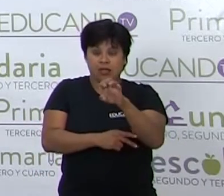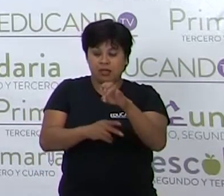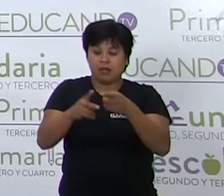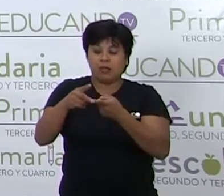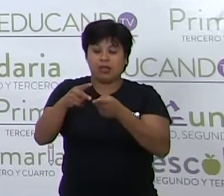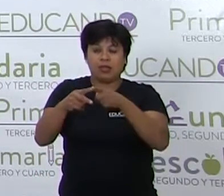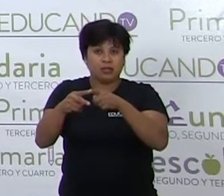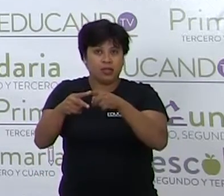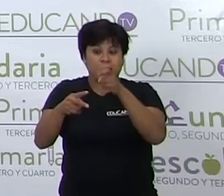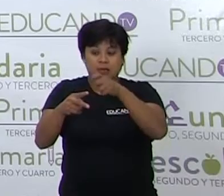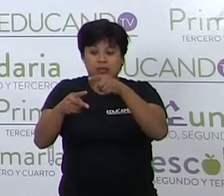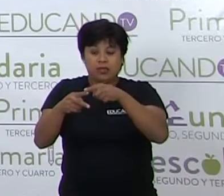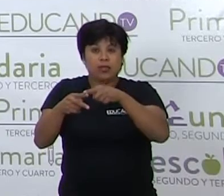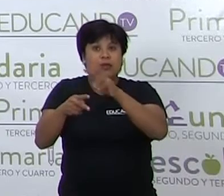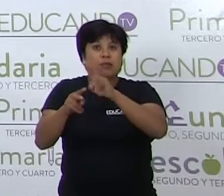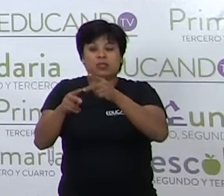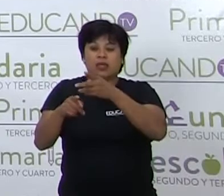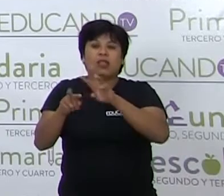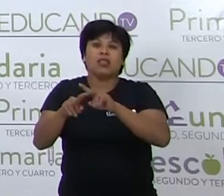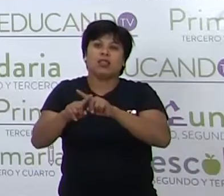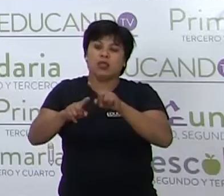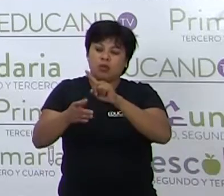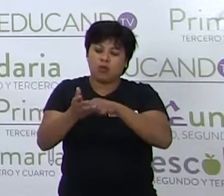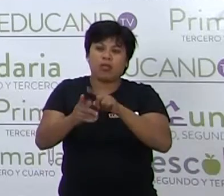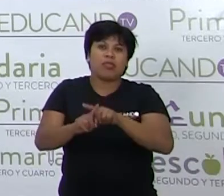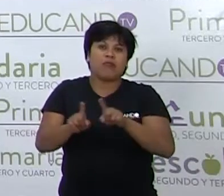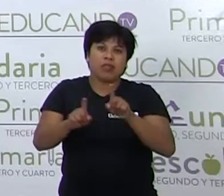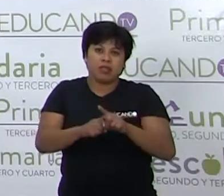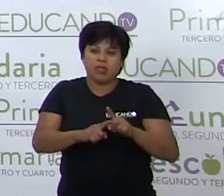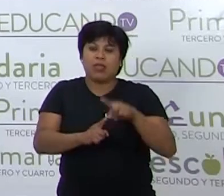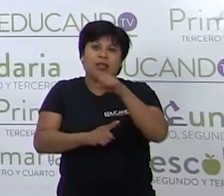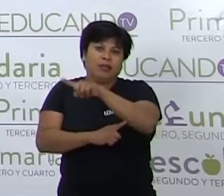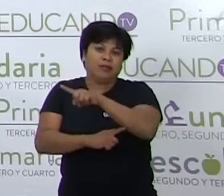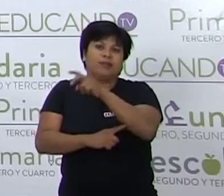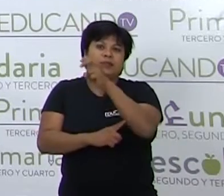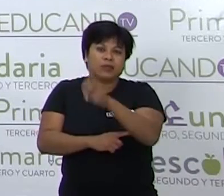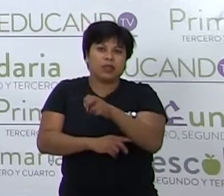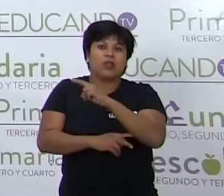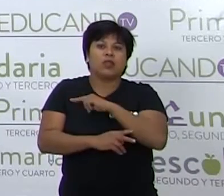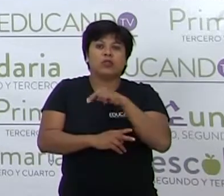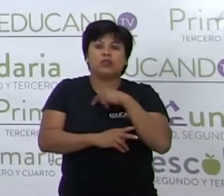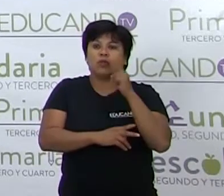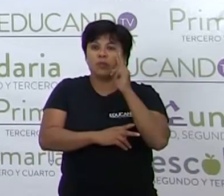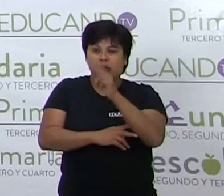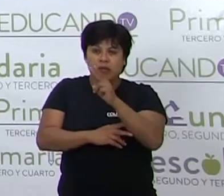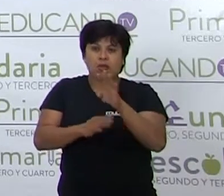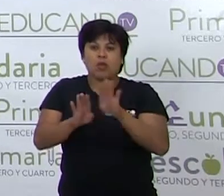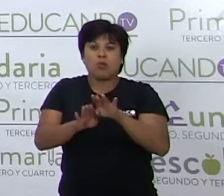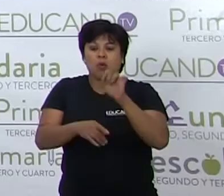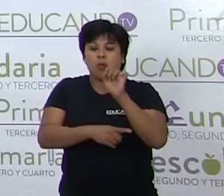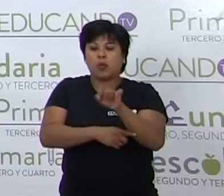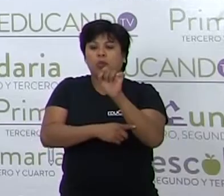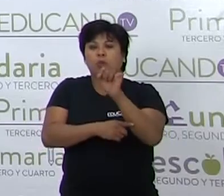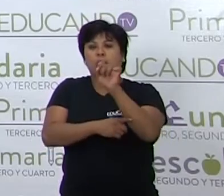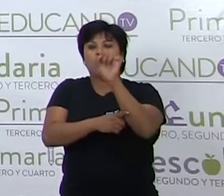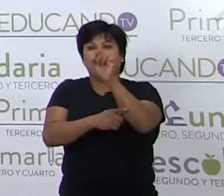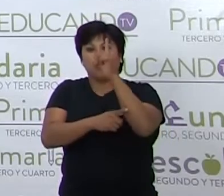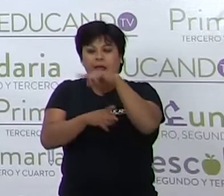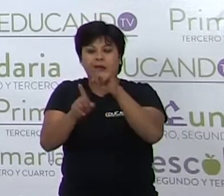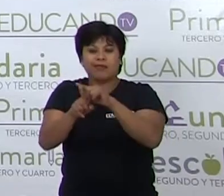al al lado opuesto en este caso este es el lado opuesto que está acá y voy a poner unos puntitos como para prolongarla